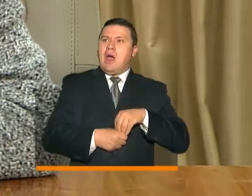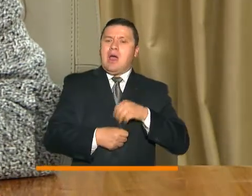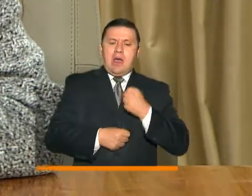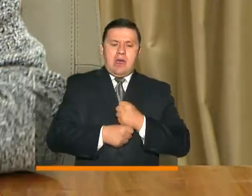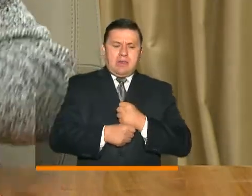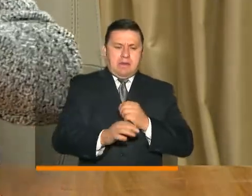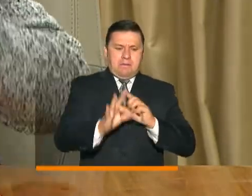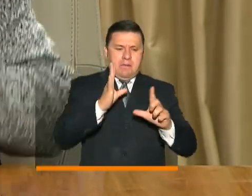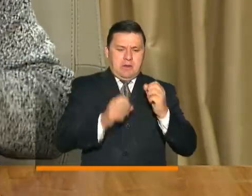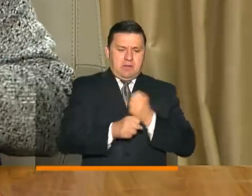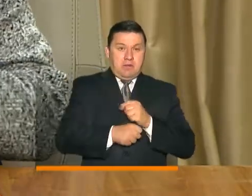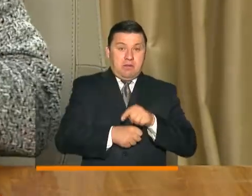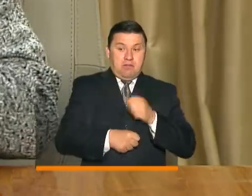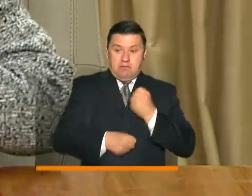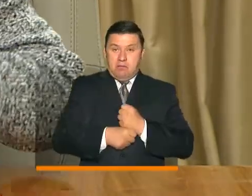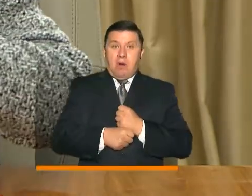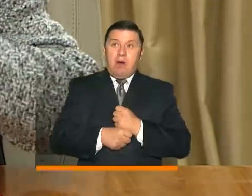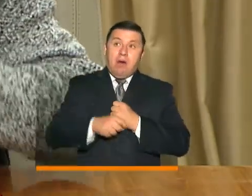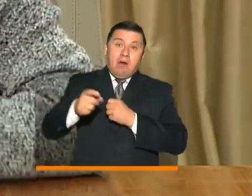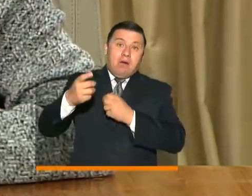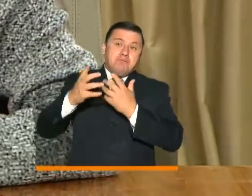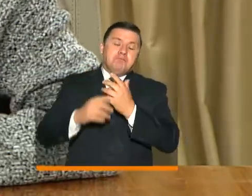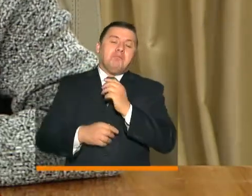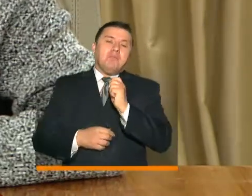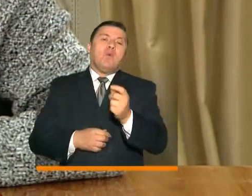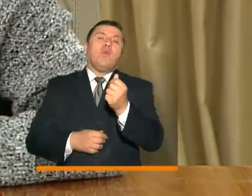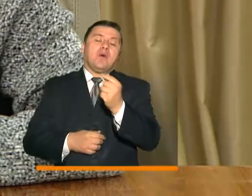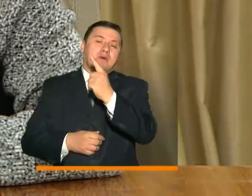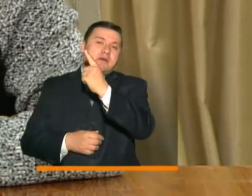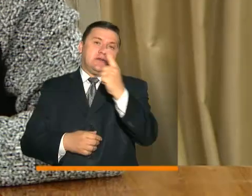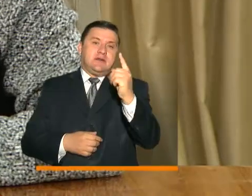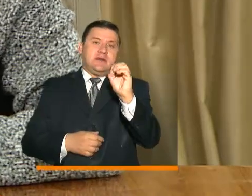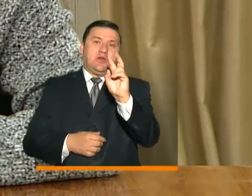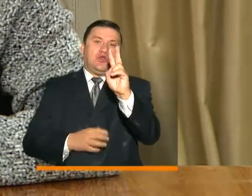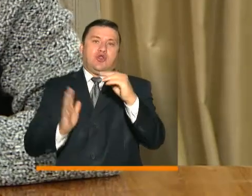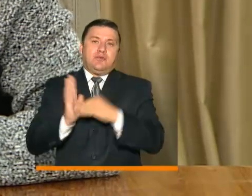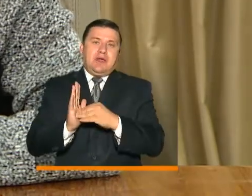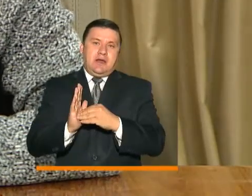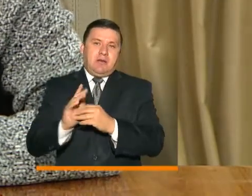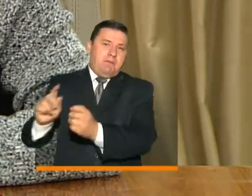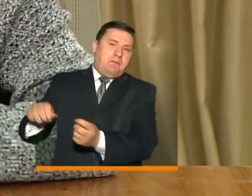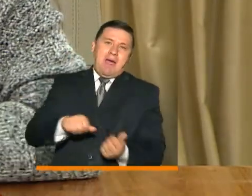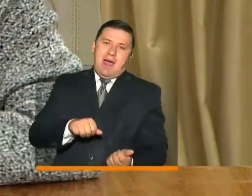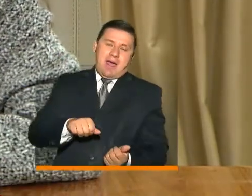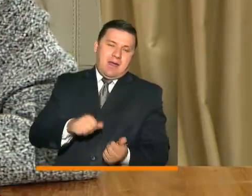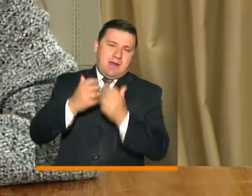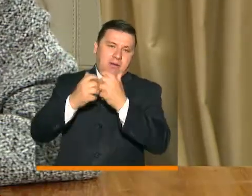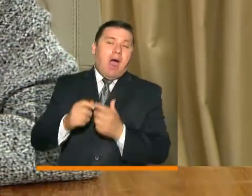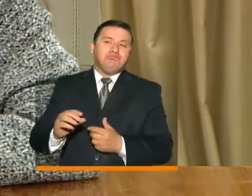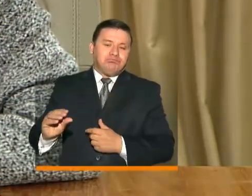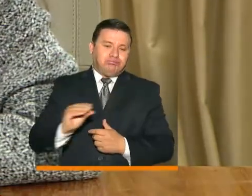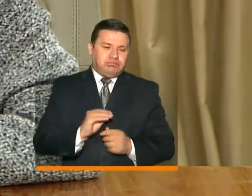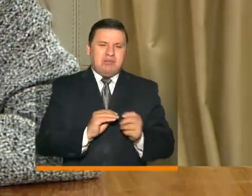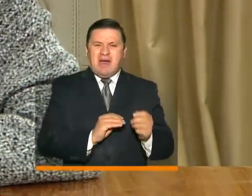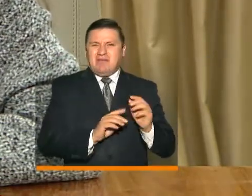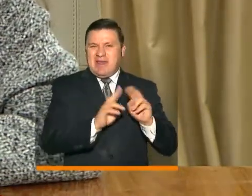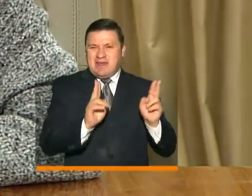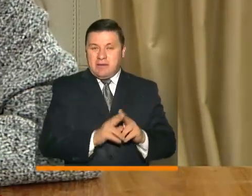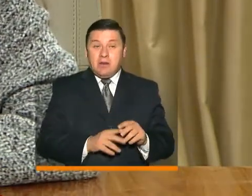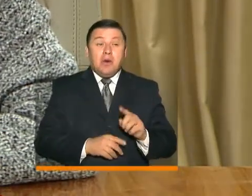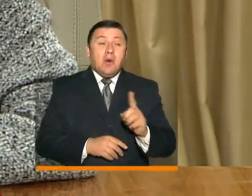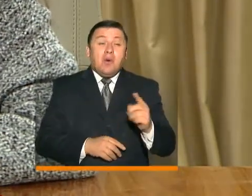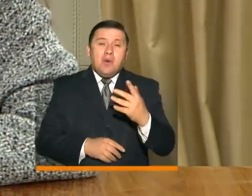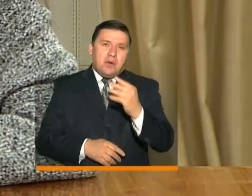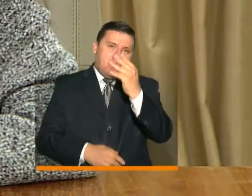y pueden esos empleadores darle 102 mil pesos como auxilio. Y una gran noticia, son más de